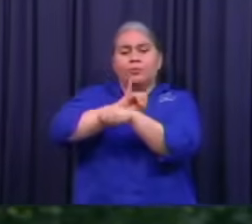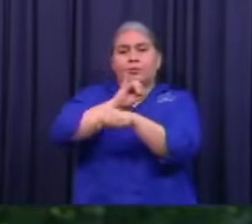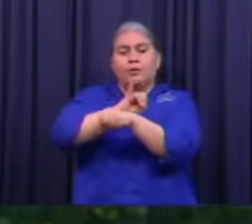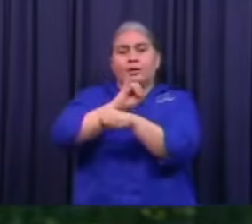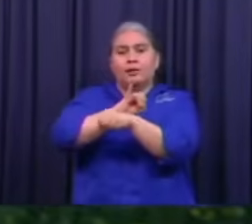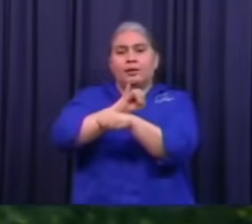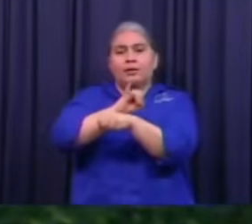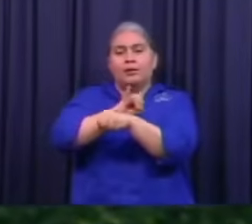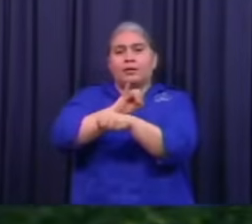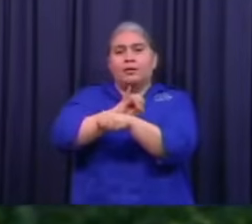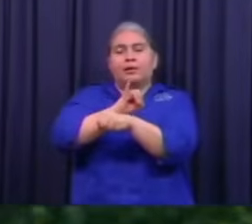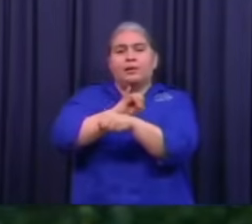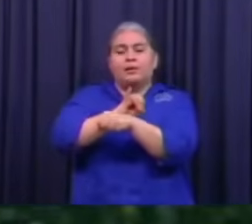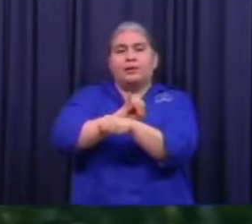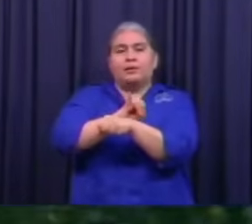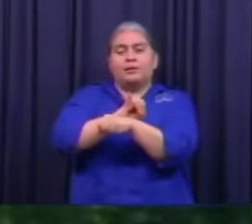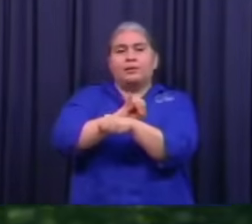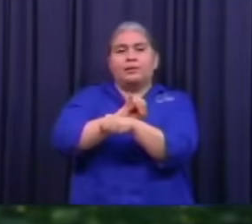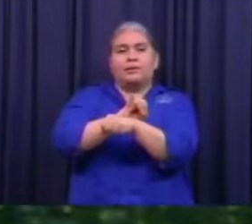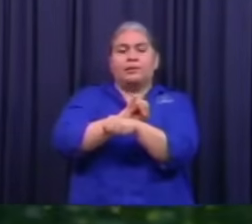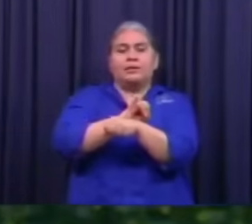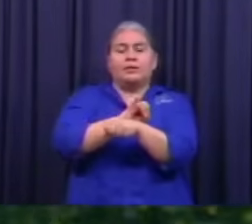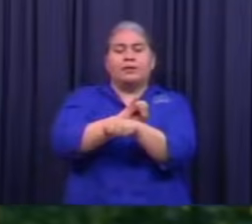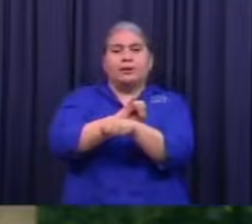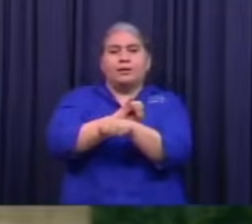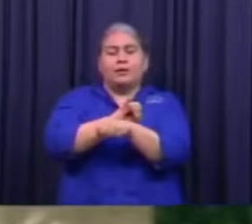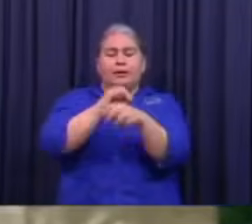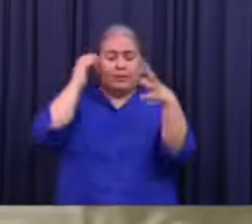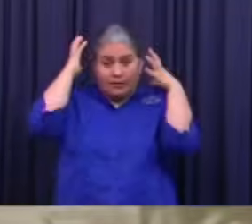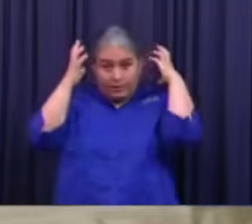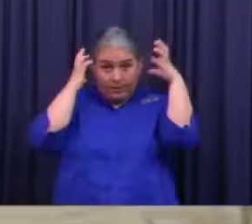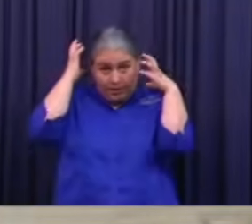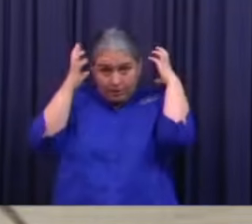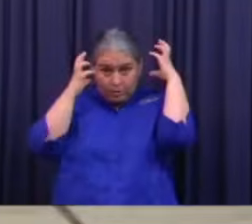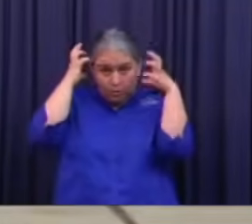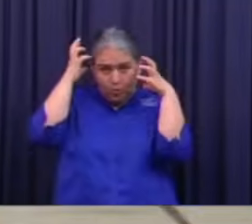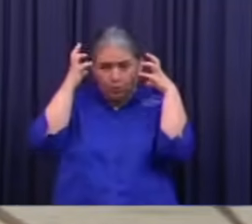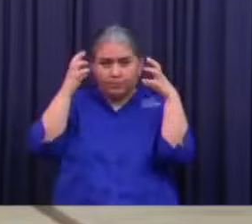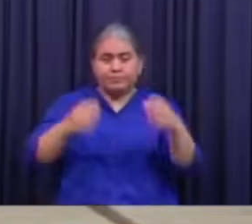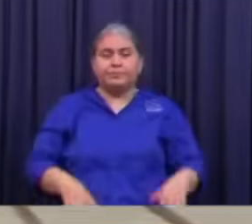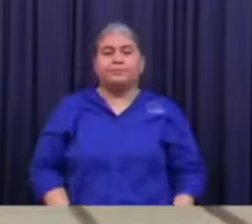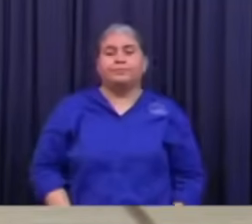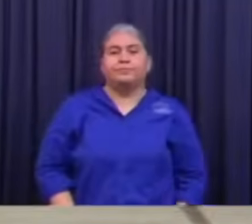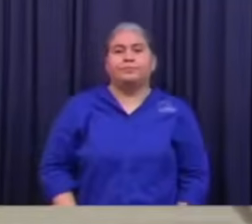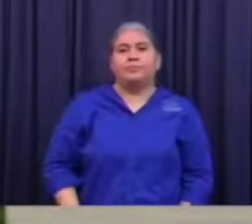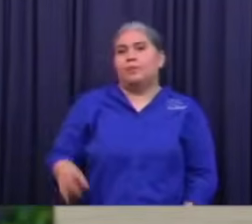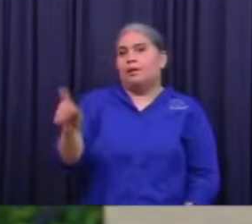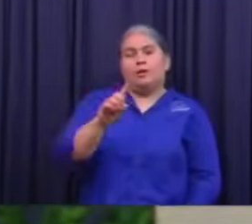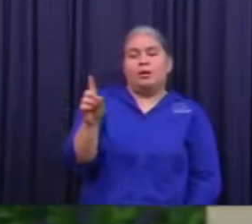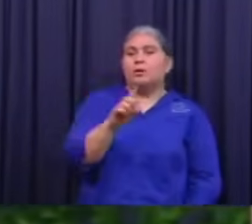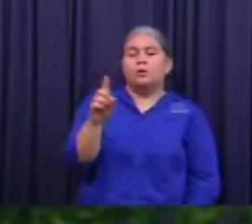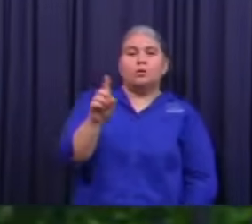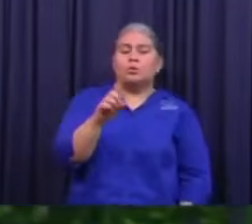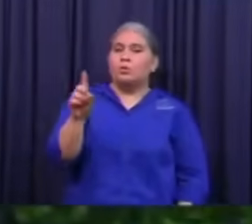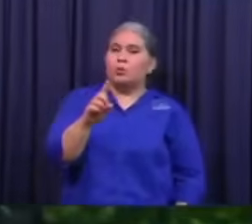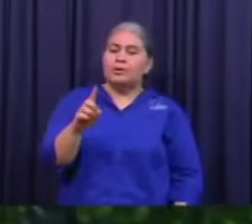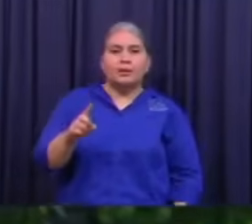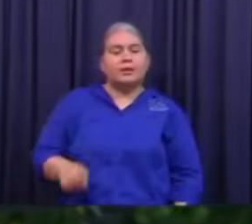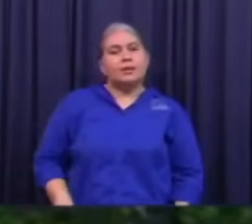no otra cosa no hacer leña del árbol caído